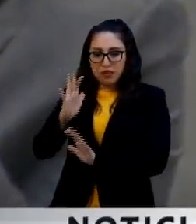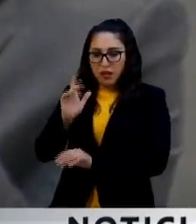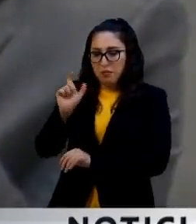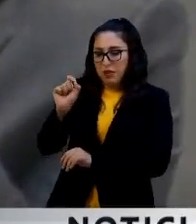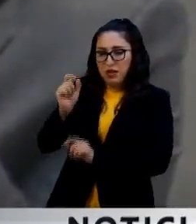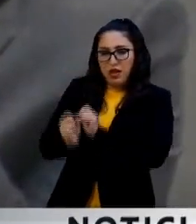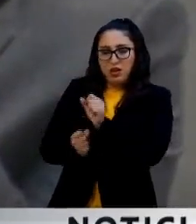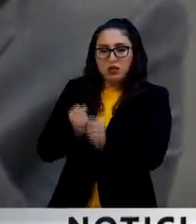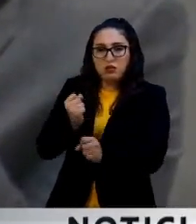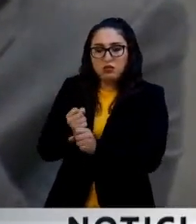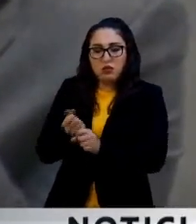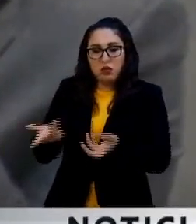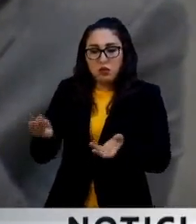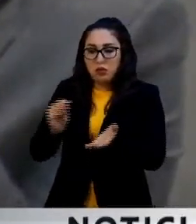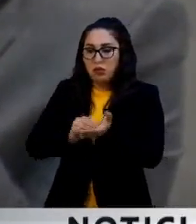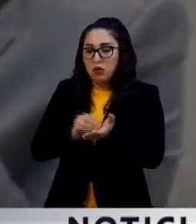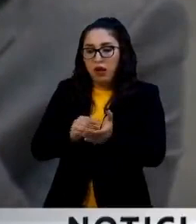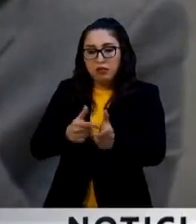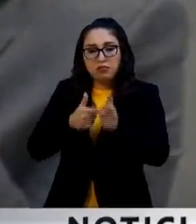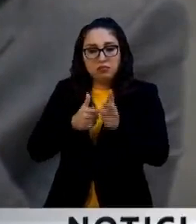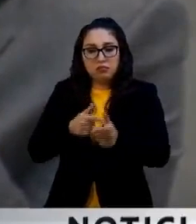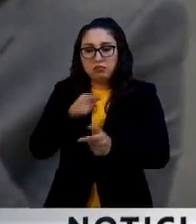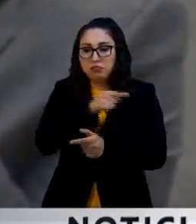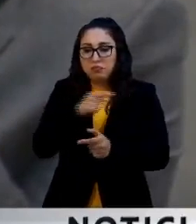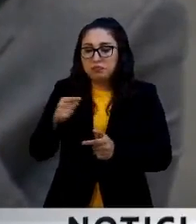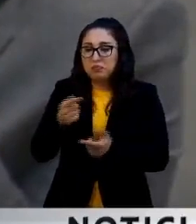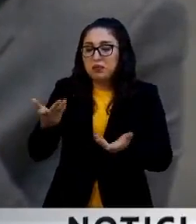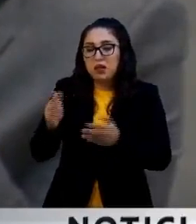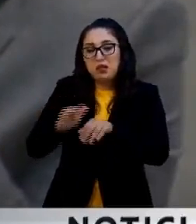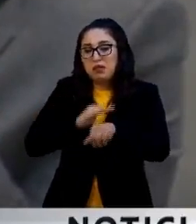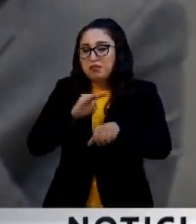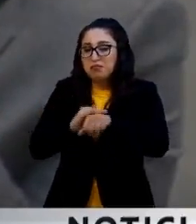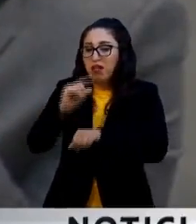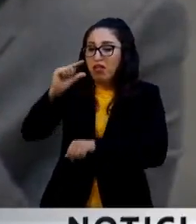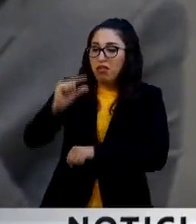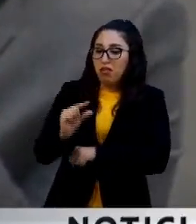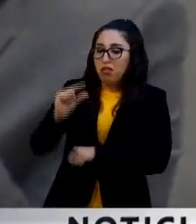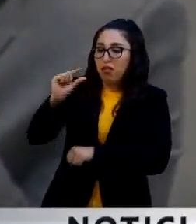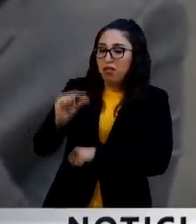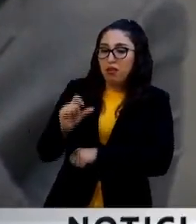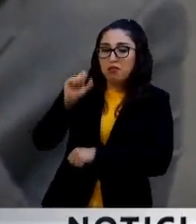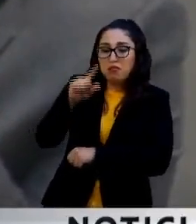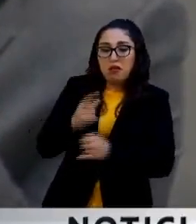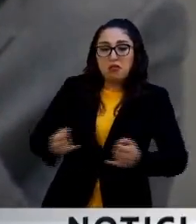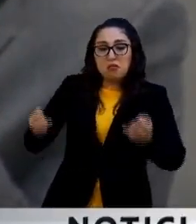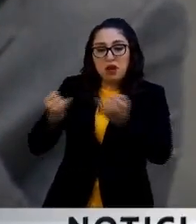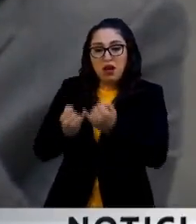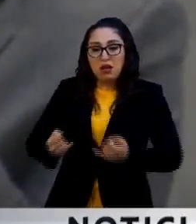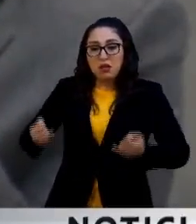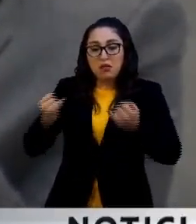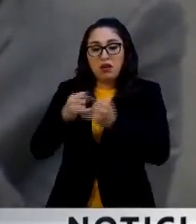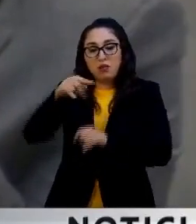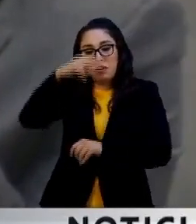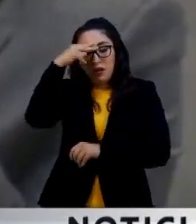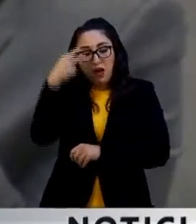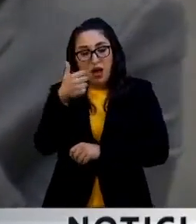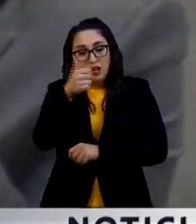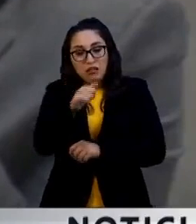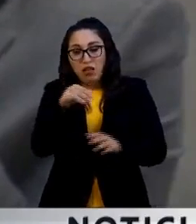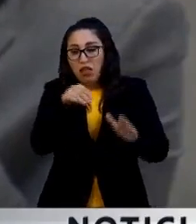han sido muy abajo de las posibilidades que tiene este país